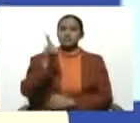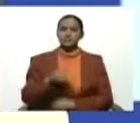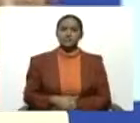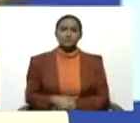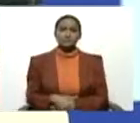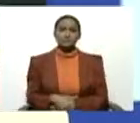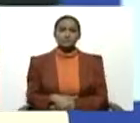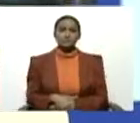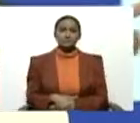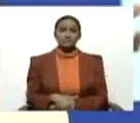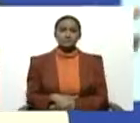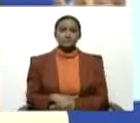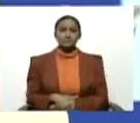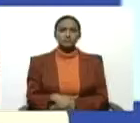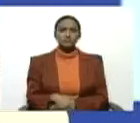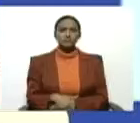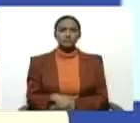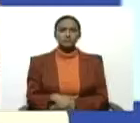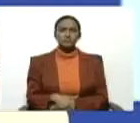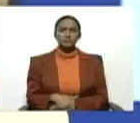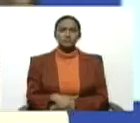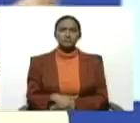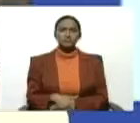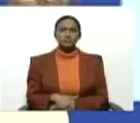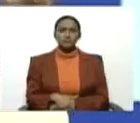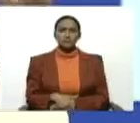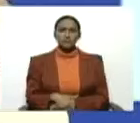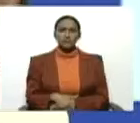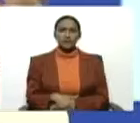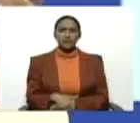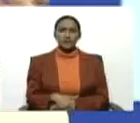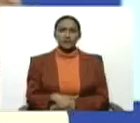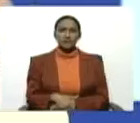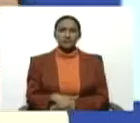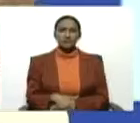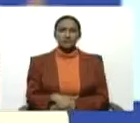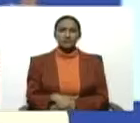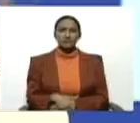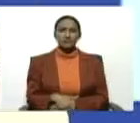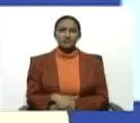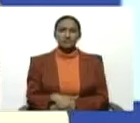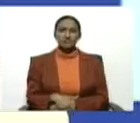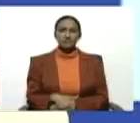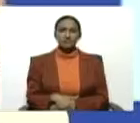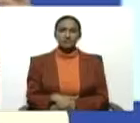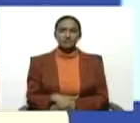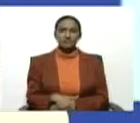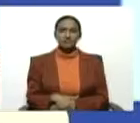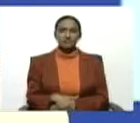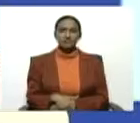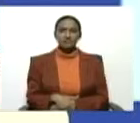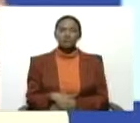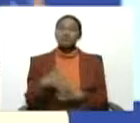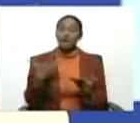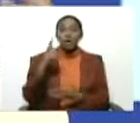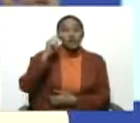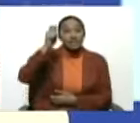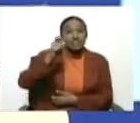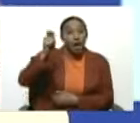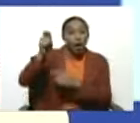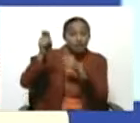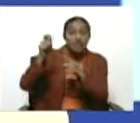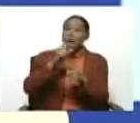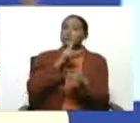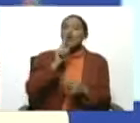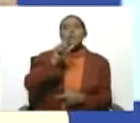y decimos hacemos todo como lo hacen los británicos entonces y las teorías de Adam Smith es